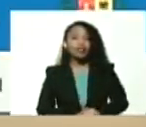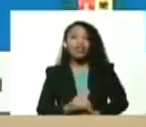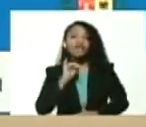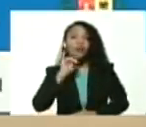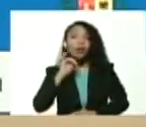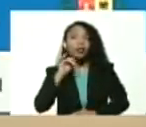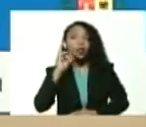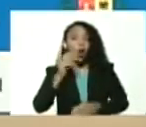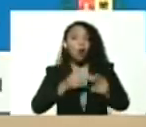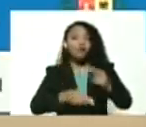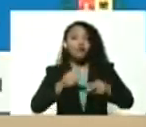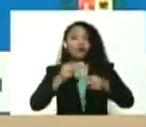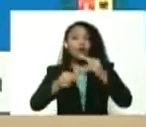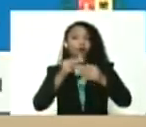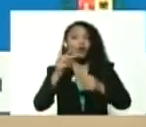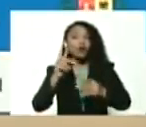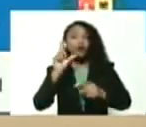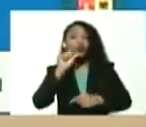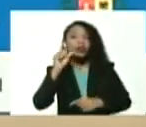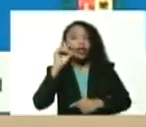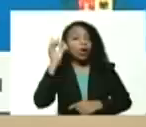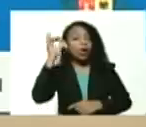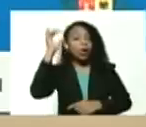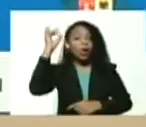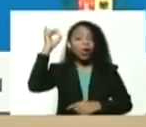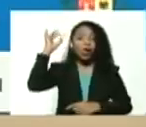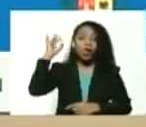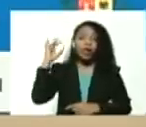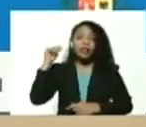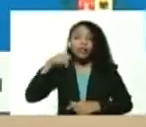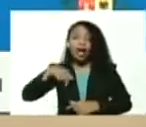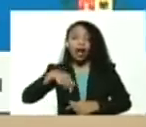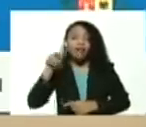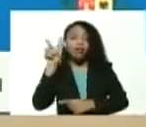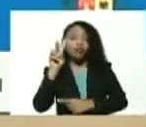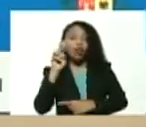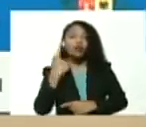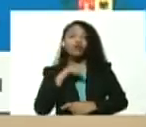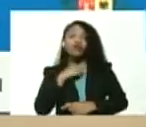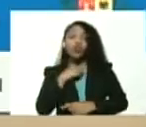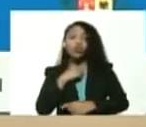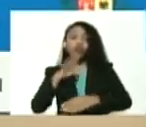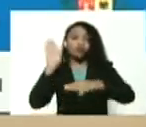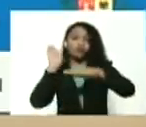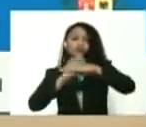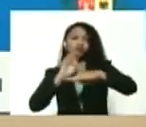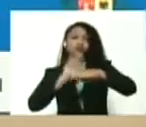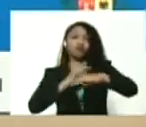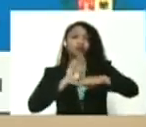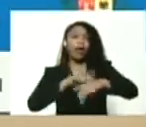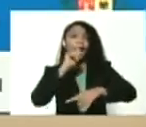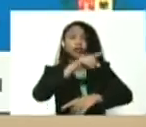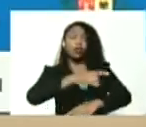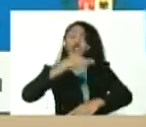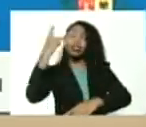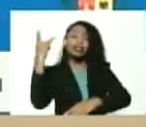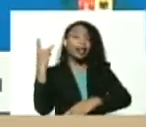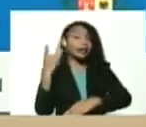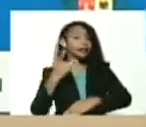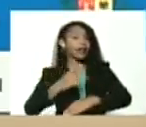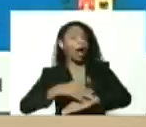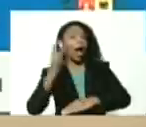Noticias construidas a través del Twitter. Desde Venezuela alzamos la voz. Es algo muy grave lo que está